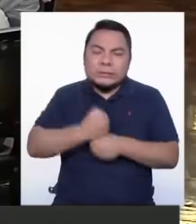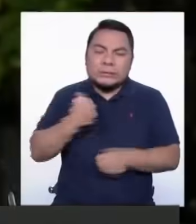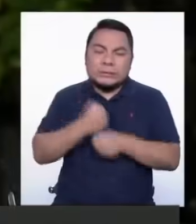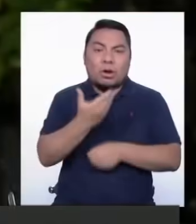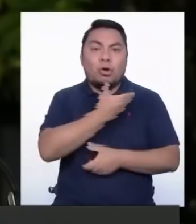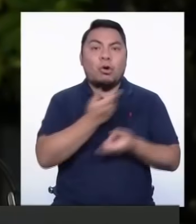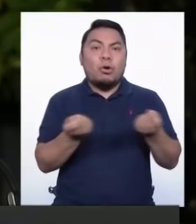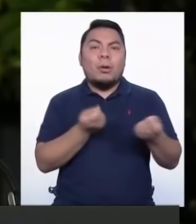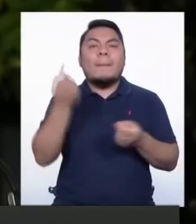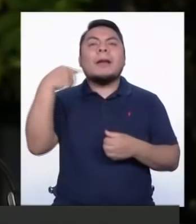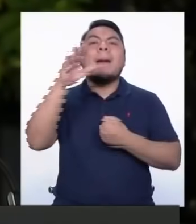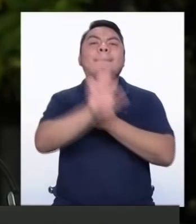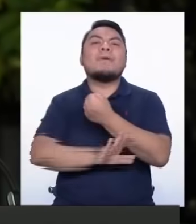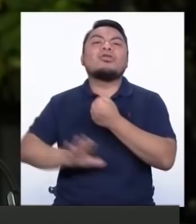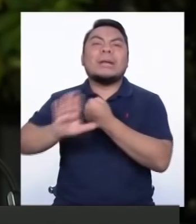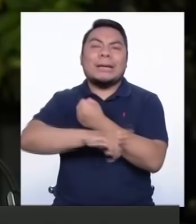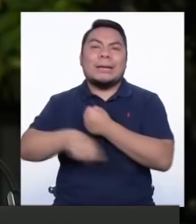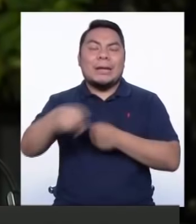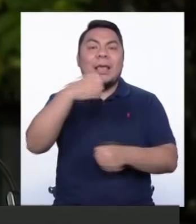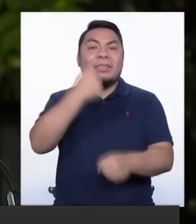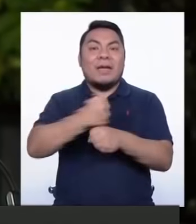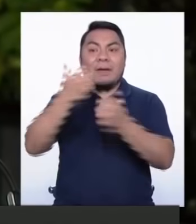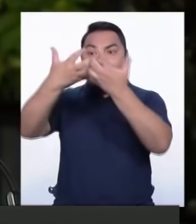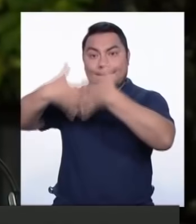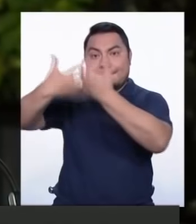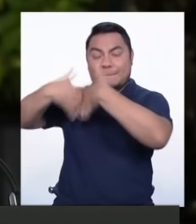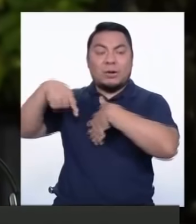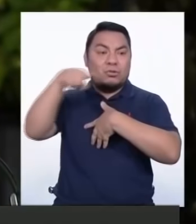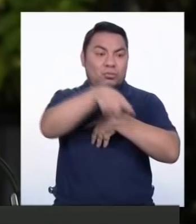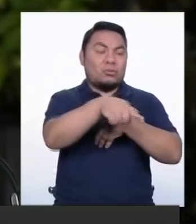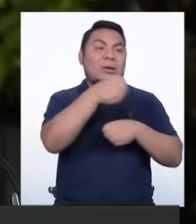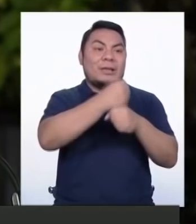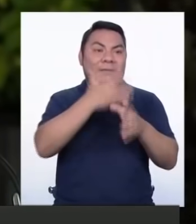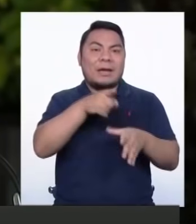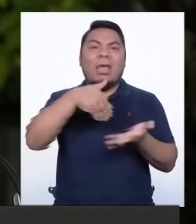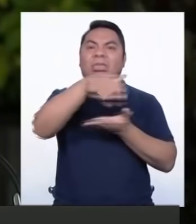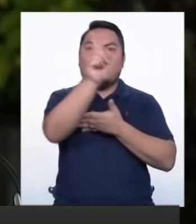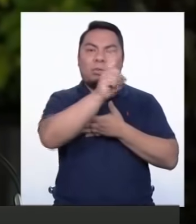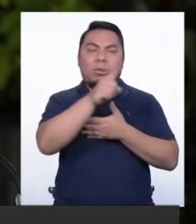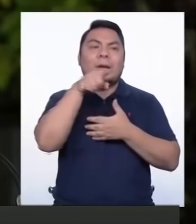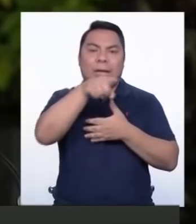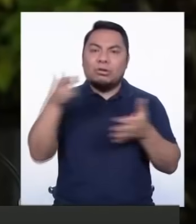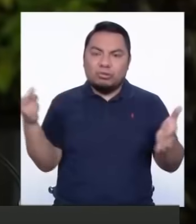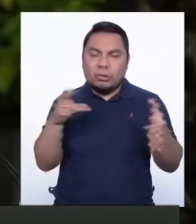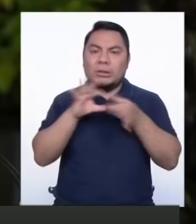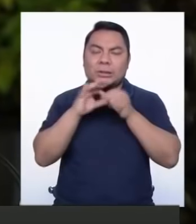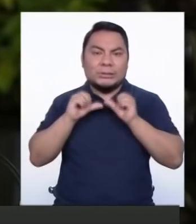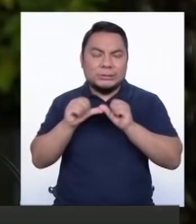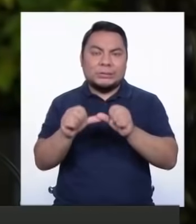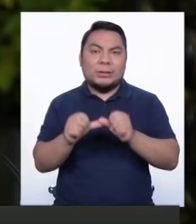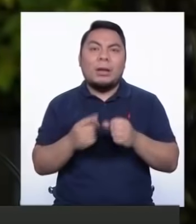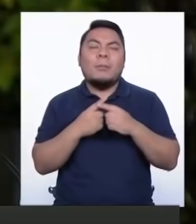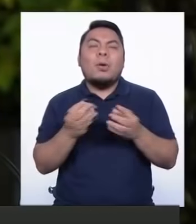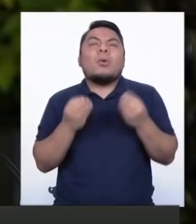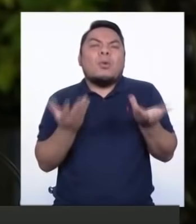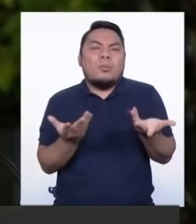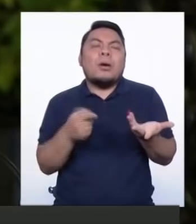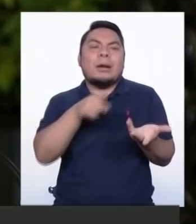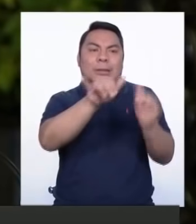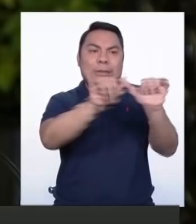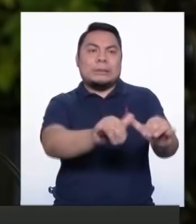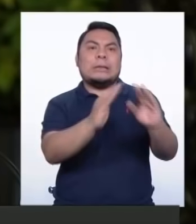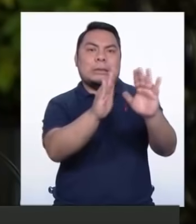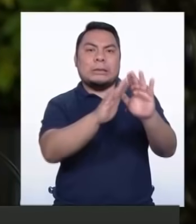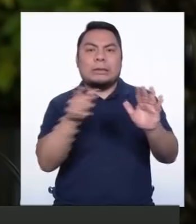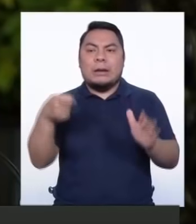para proteger el vínculo laboral de los trabajadores y para eso tenemos que preservar a las empresas. El costo de las medidas que la